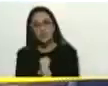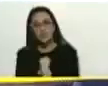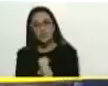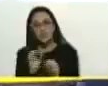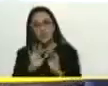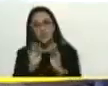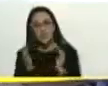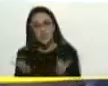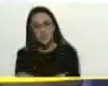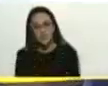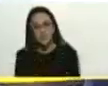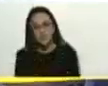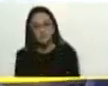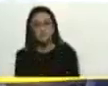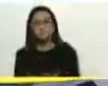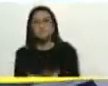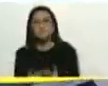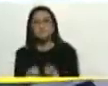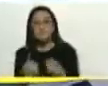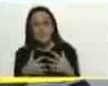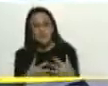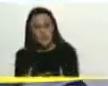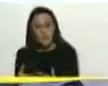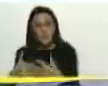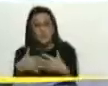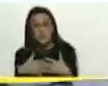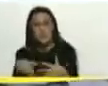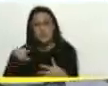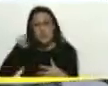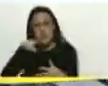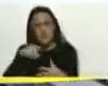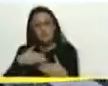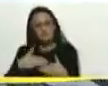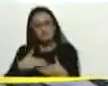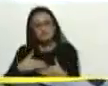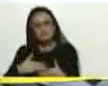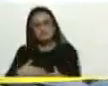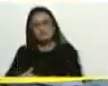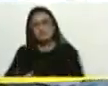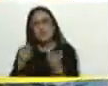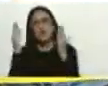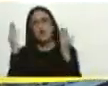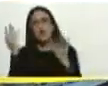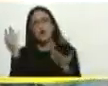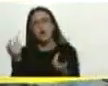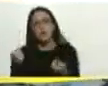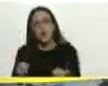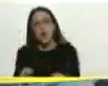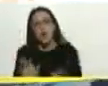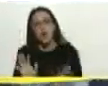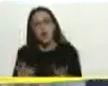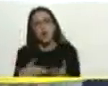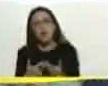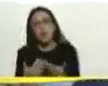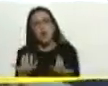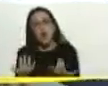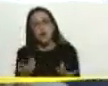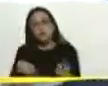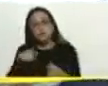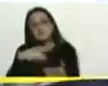para que los Estados Unidos de Norteamérica levante todas las sanciones y Venezuela vuelva a la normalidad